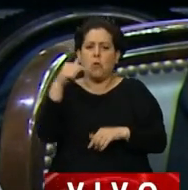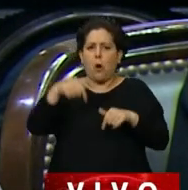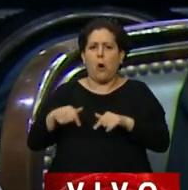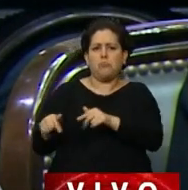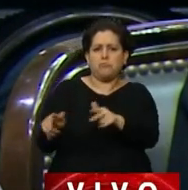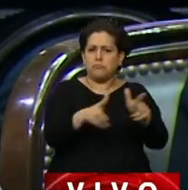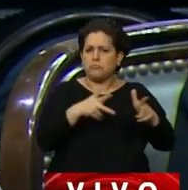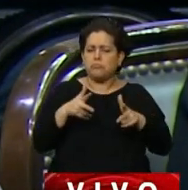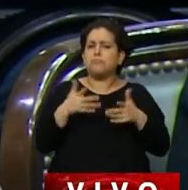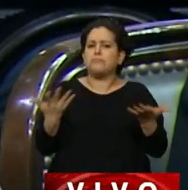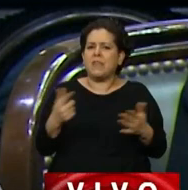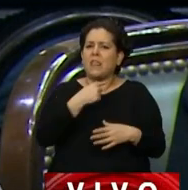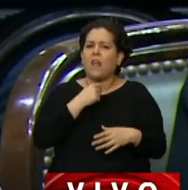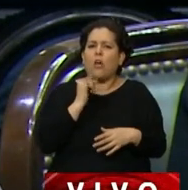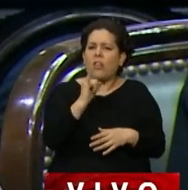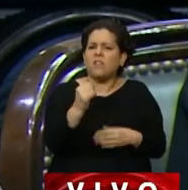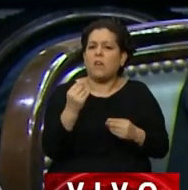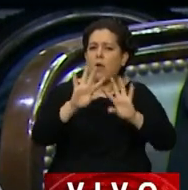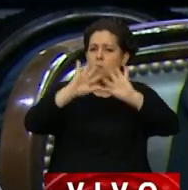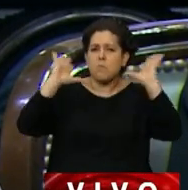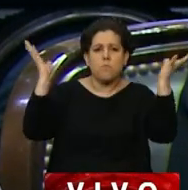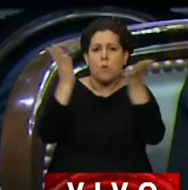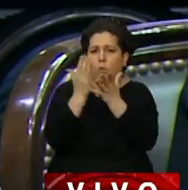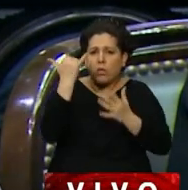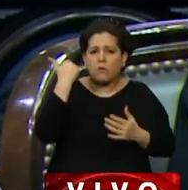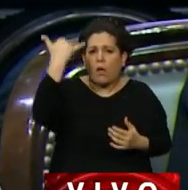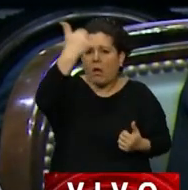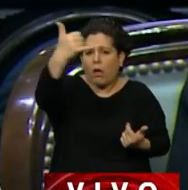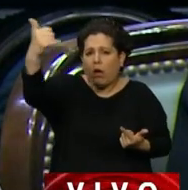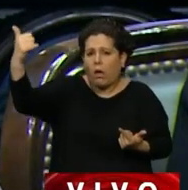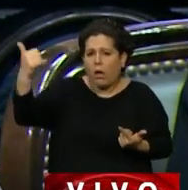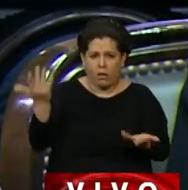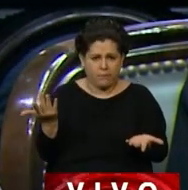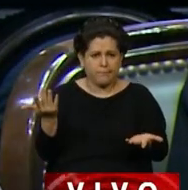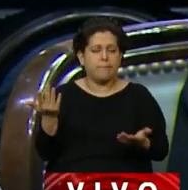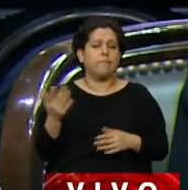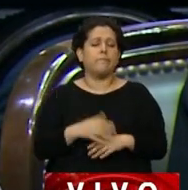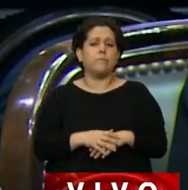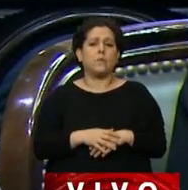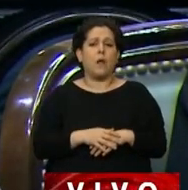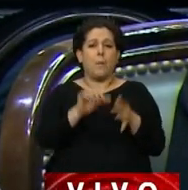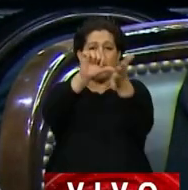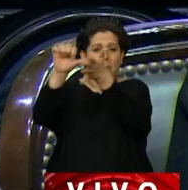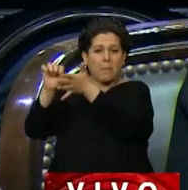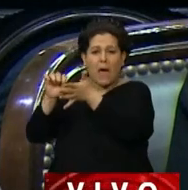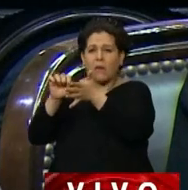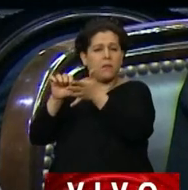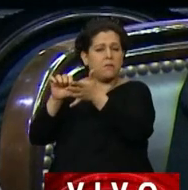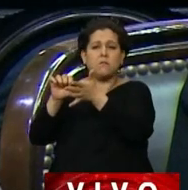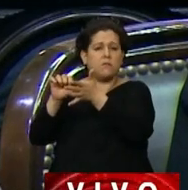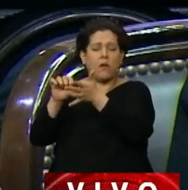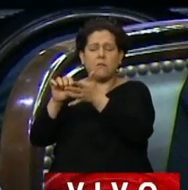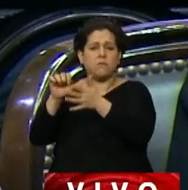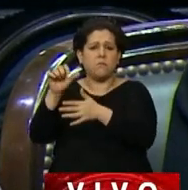quiero insistir, el mundo ya la tiene saldada. El 90% de los países democráticos del